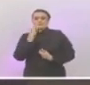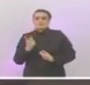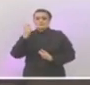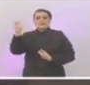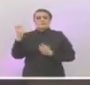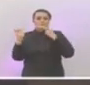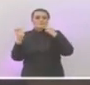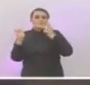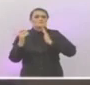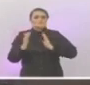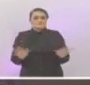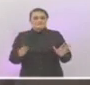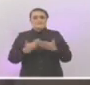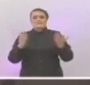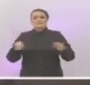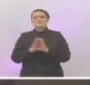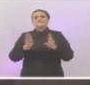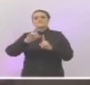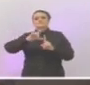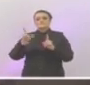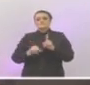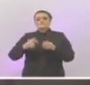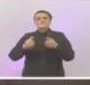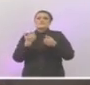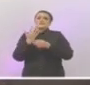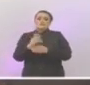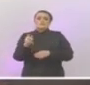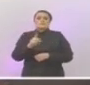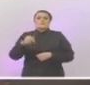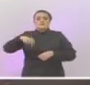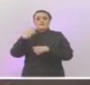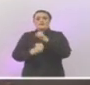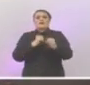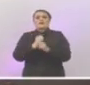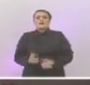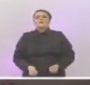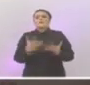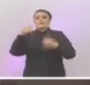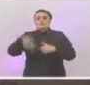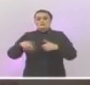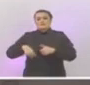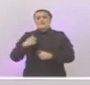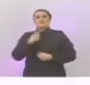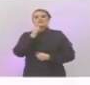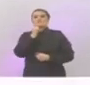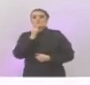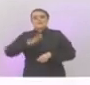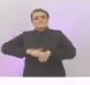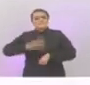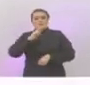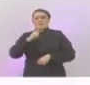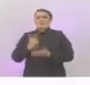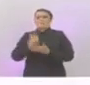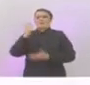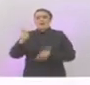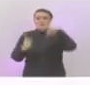hoy, de acuerdo al Sistema Nacional de Seguridad Pública, en este año son una de las fuerzas de seguridad mejor